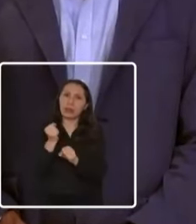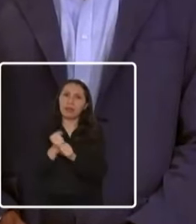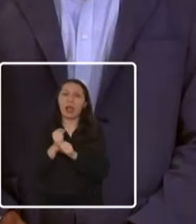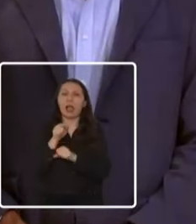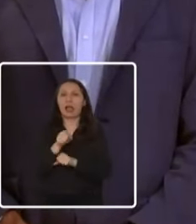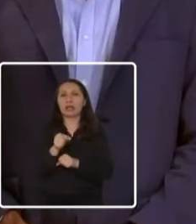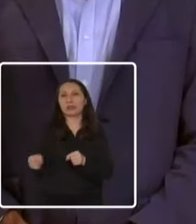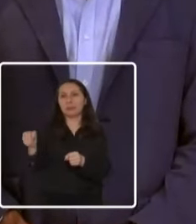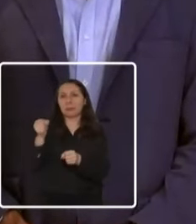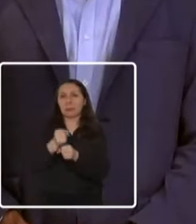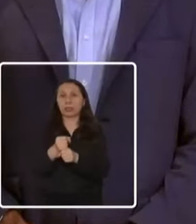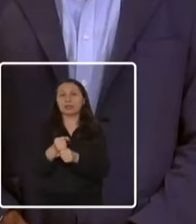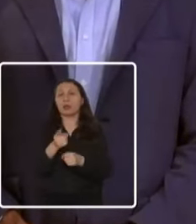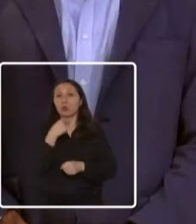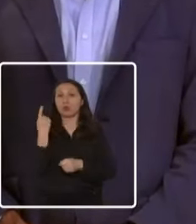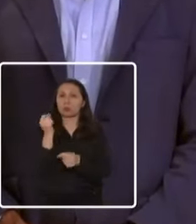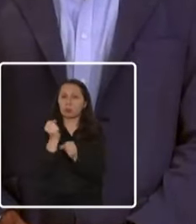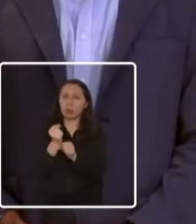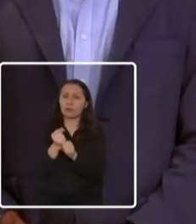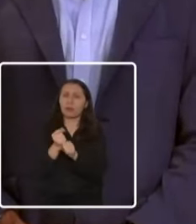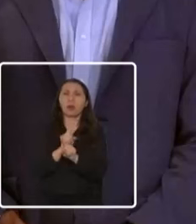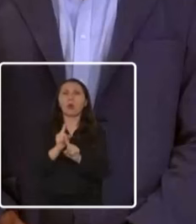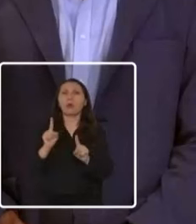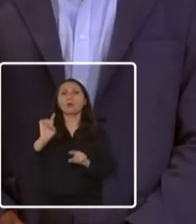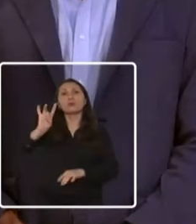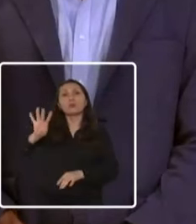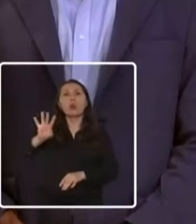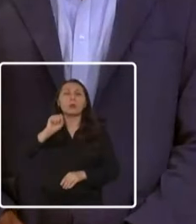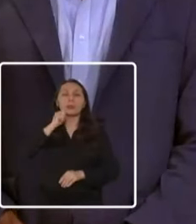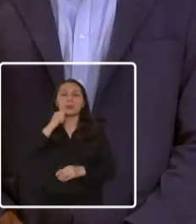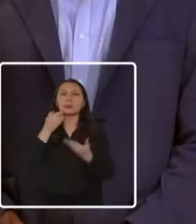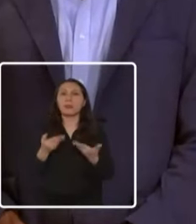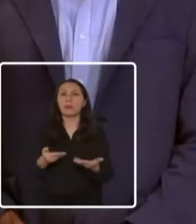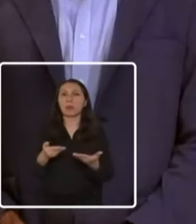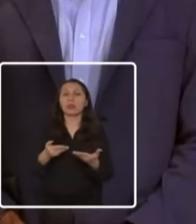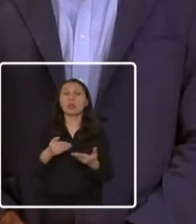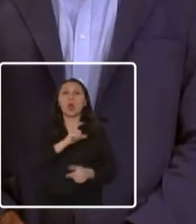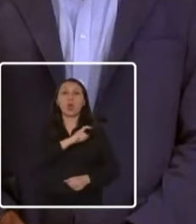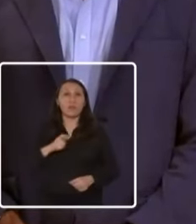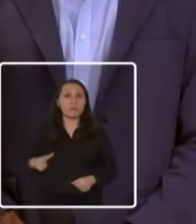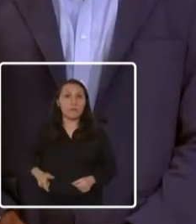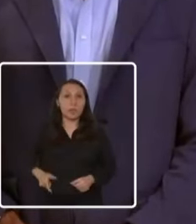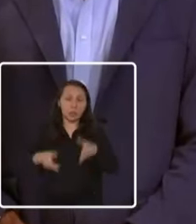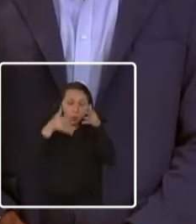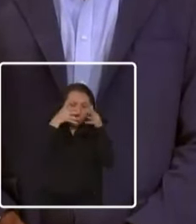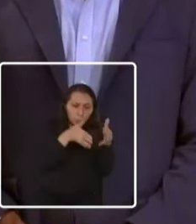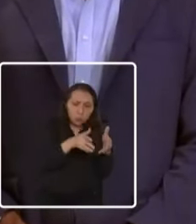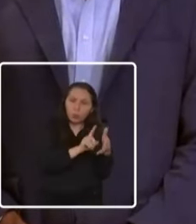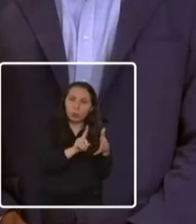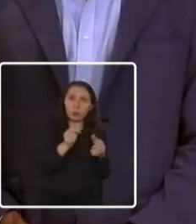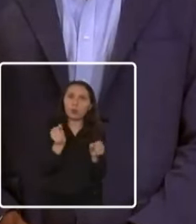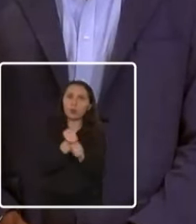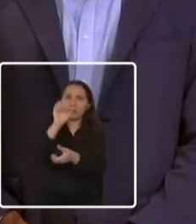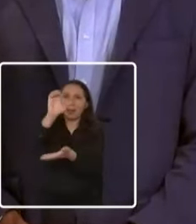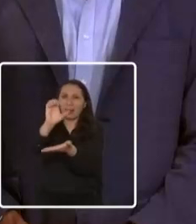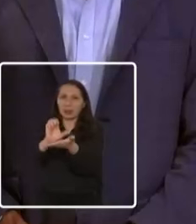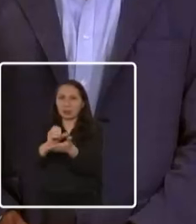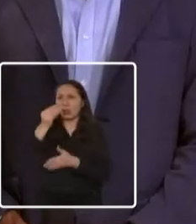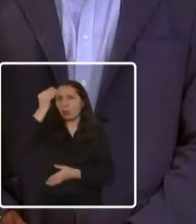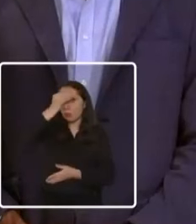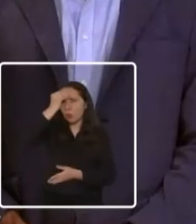ello. Estamos en esta tarea no solamente tiene que ver con las tareas de gobierno, sino también con una tarea de